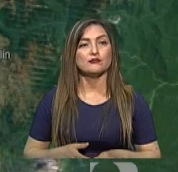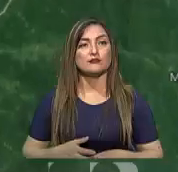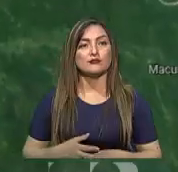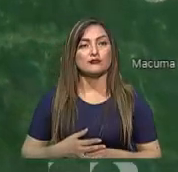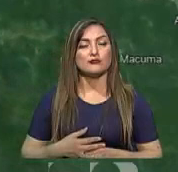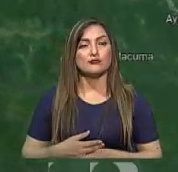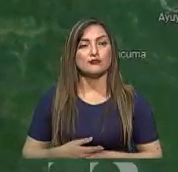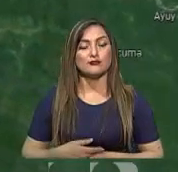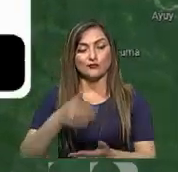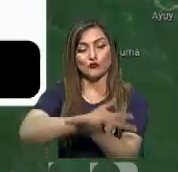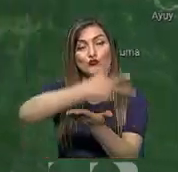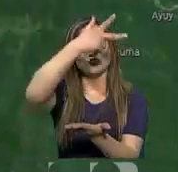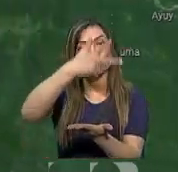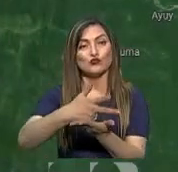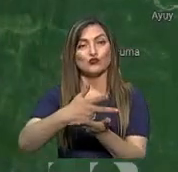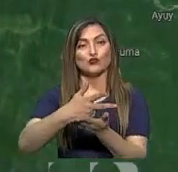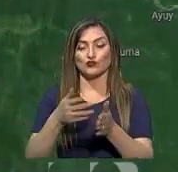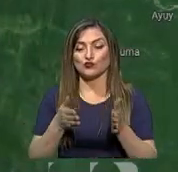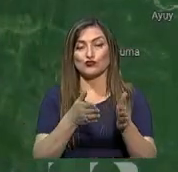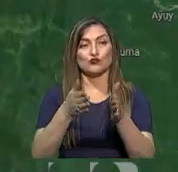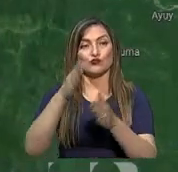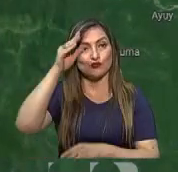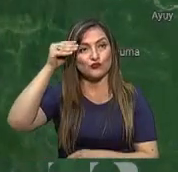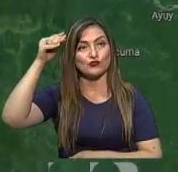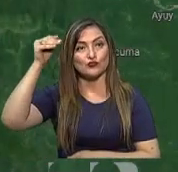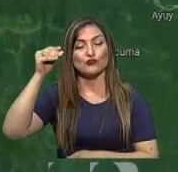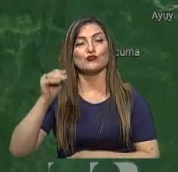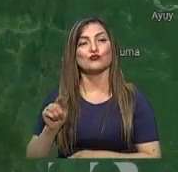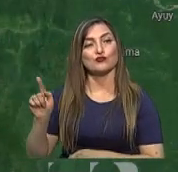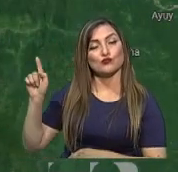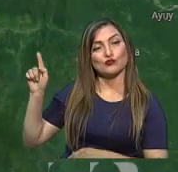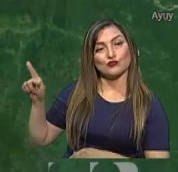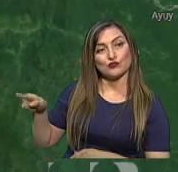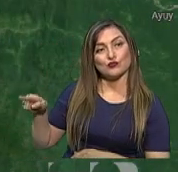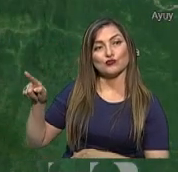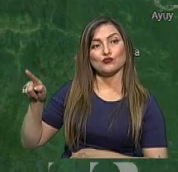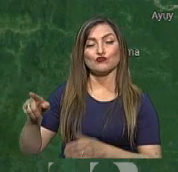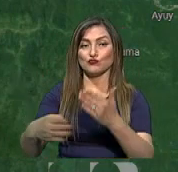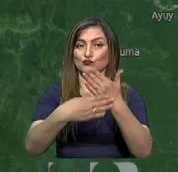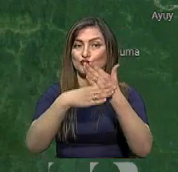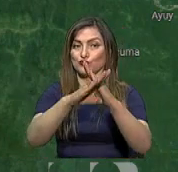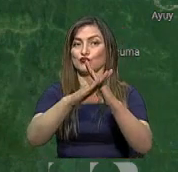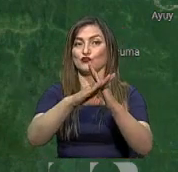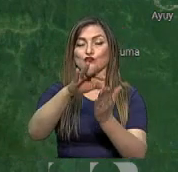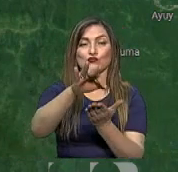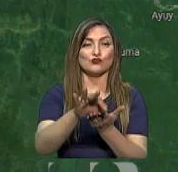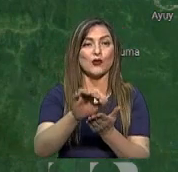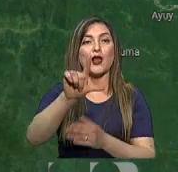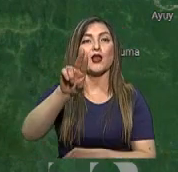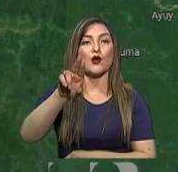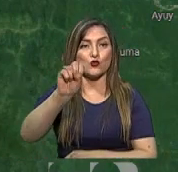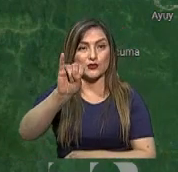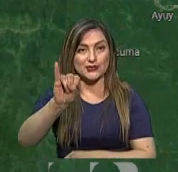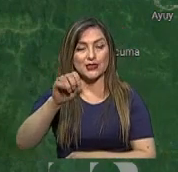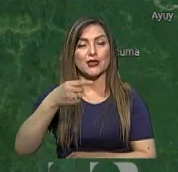en chimborazo por su parte de las vías riobamba alausí chunchi cuenca están cerradas en los cantones alausí y